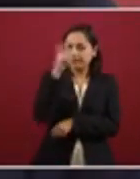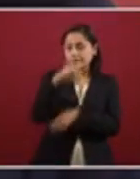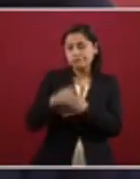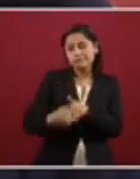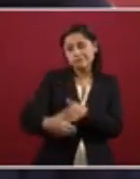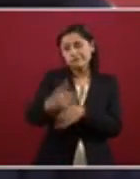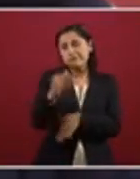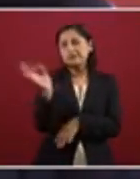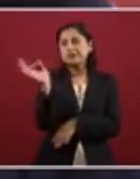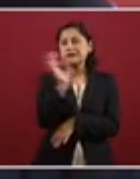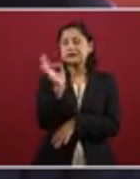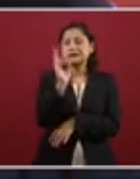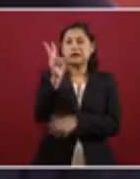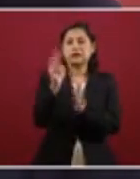ya